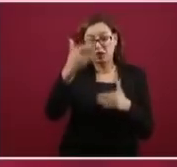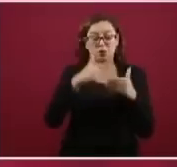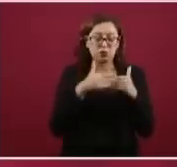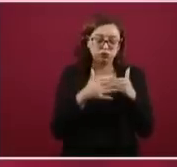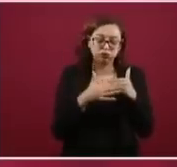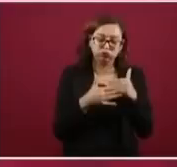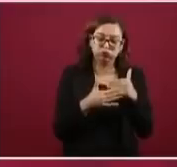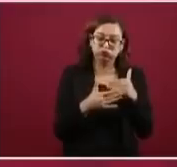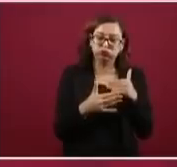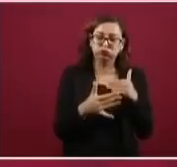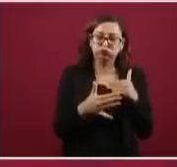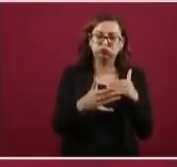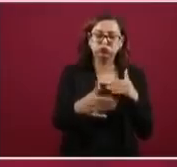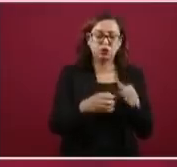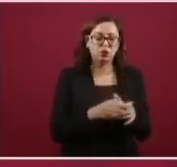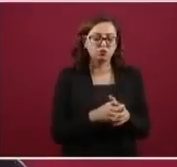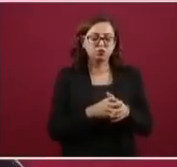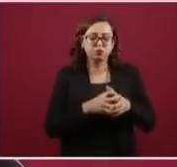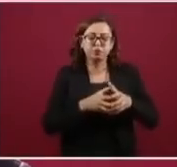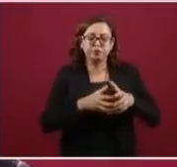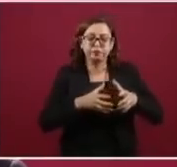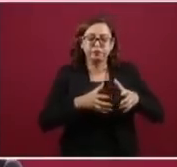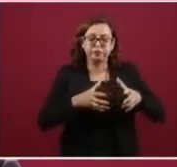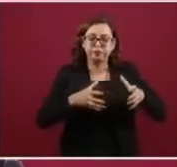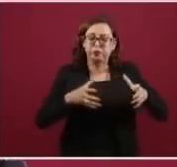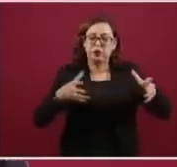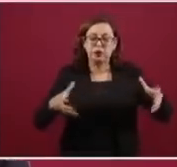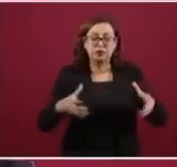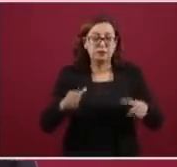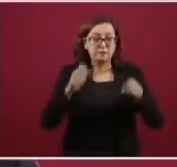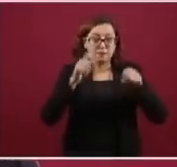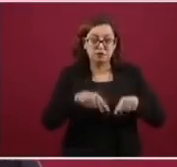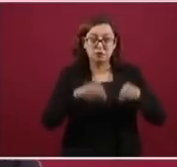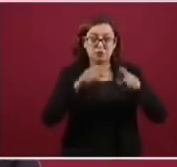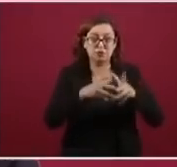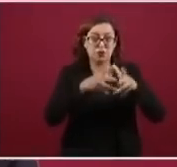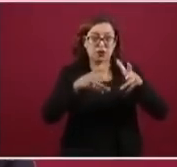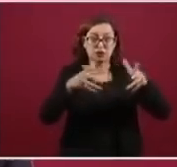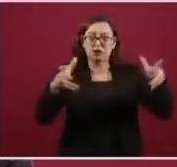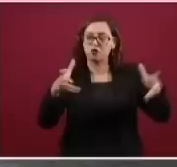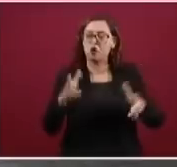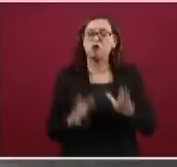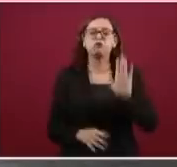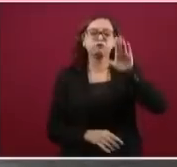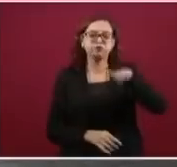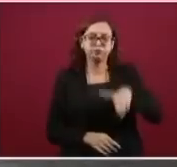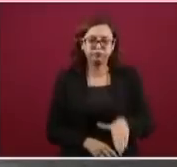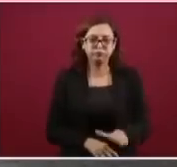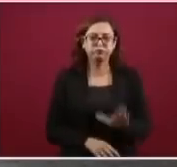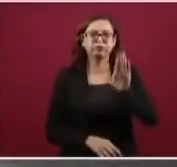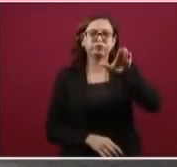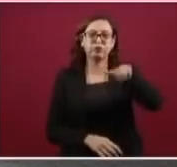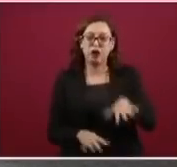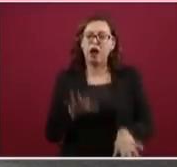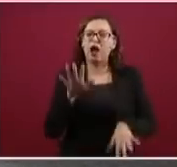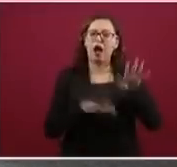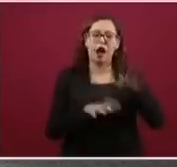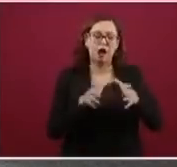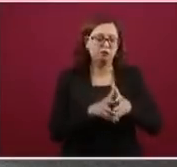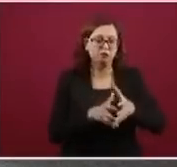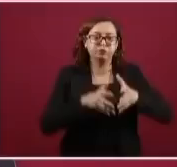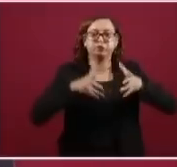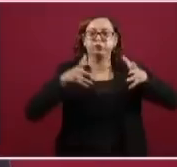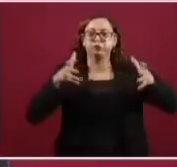pero este crecimiento no es homogéneo es un crecimiento ondulante lo cual quiere decir que tenemos periodos de expansión y periodos en donde hay